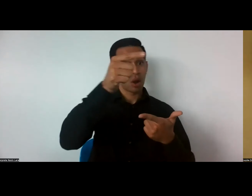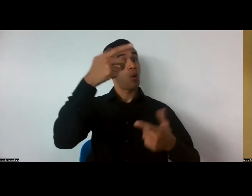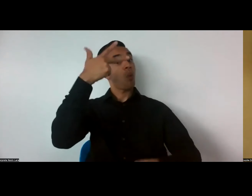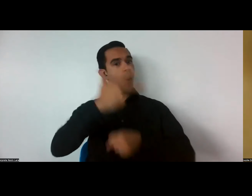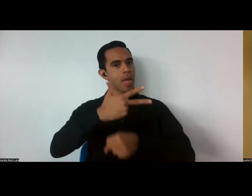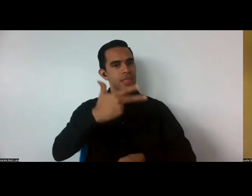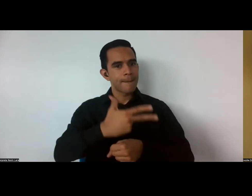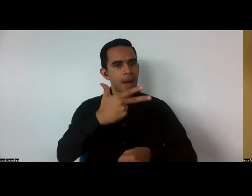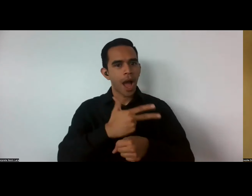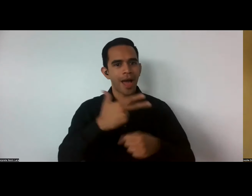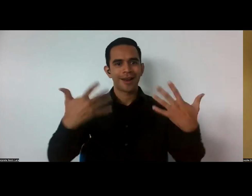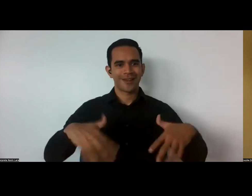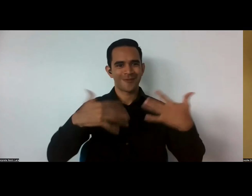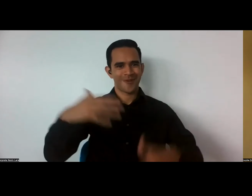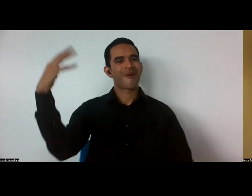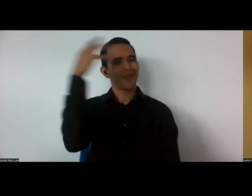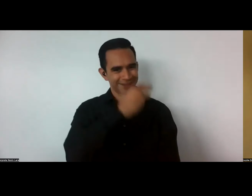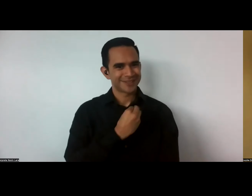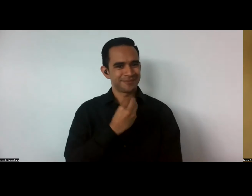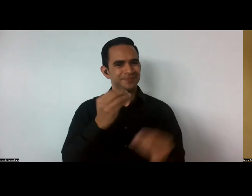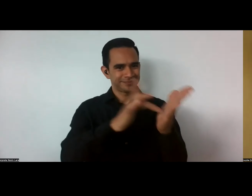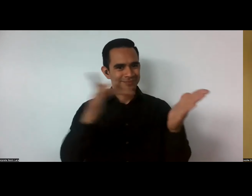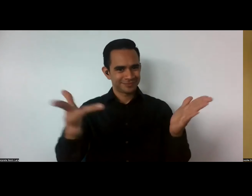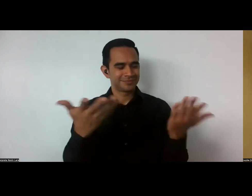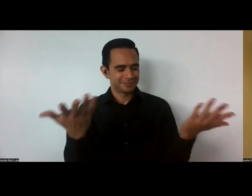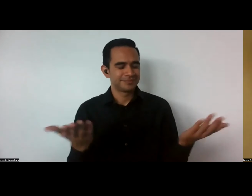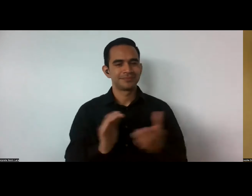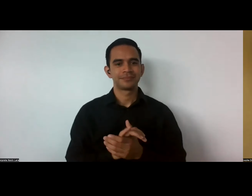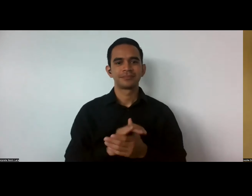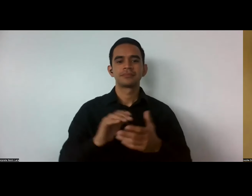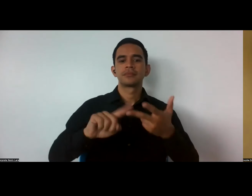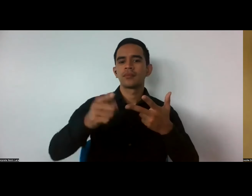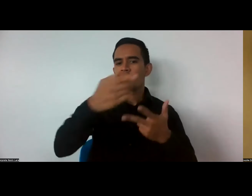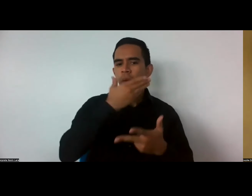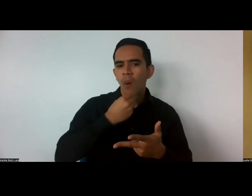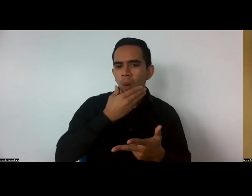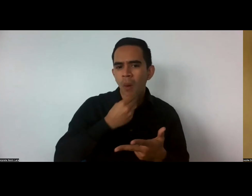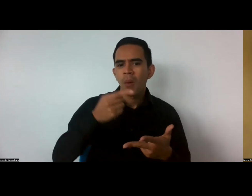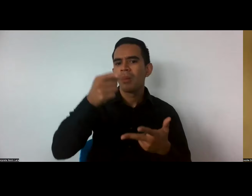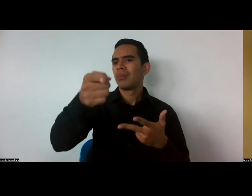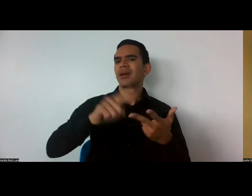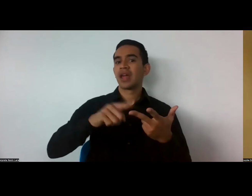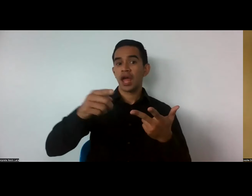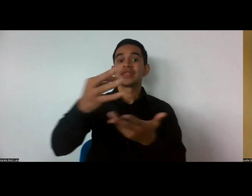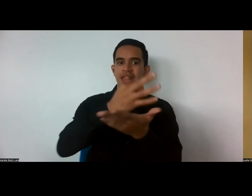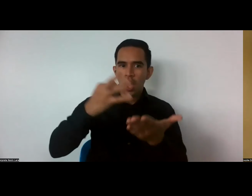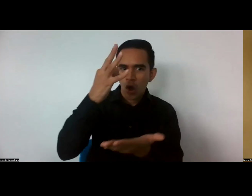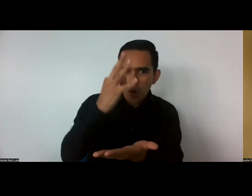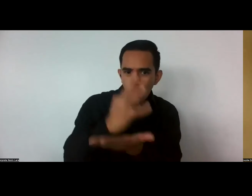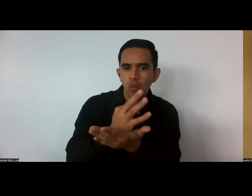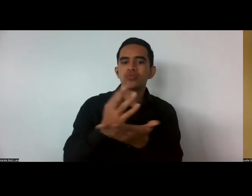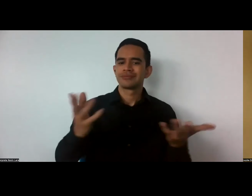qué bonito, gracias por estar acá. A ver, Josué Moreno desde Tegu,